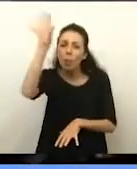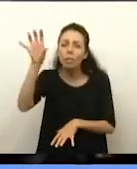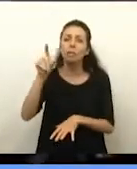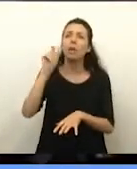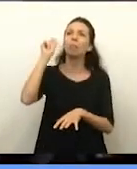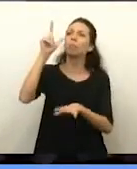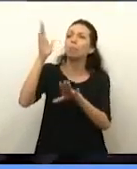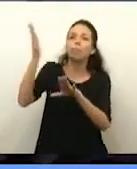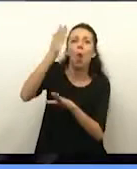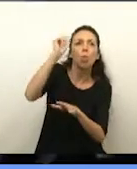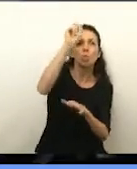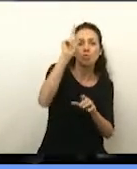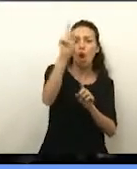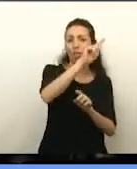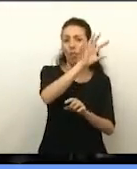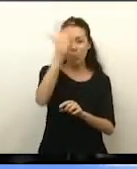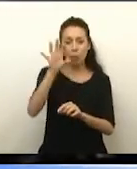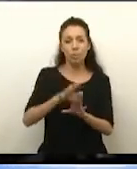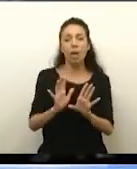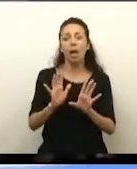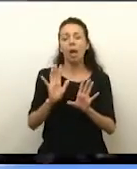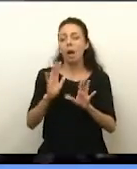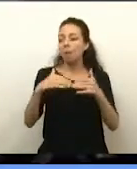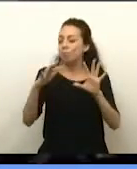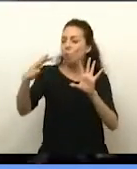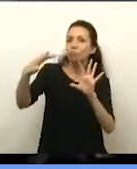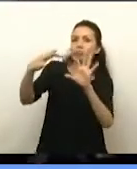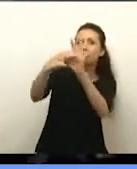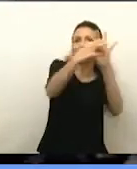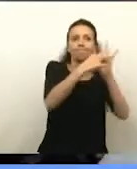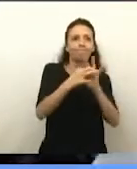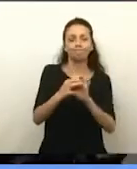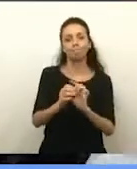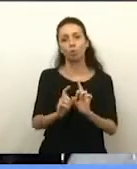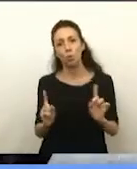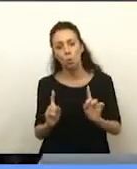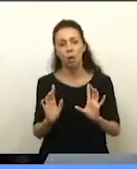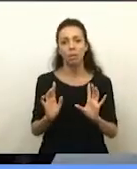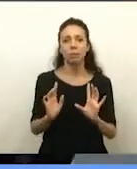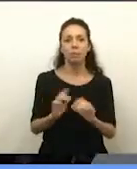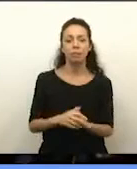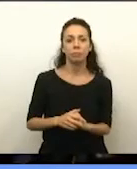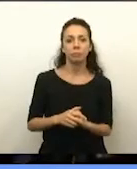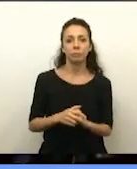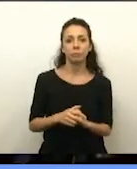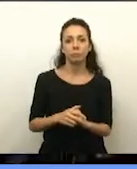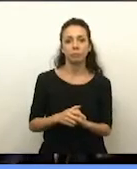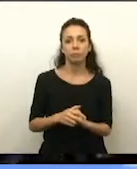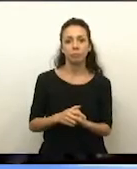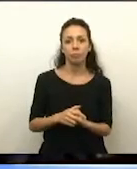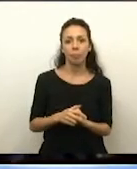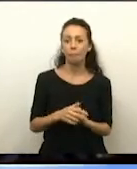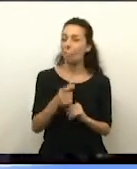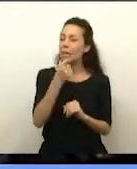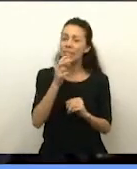por ahí no encajan y bueno si se insiste en él texto